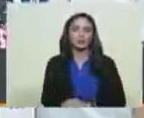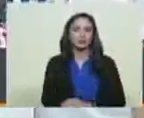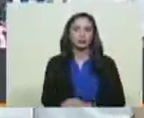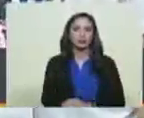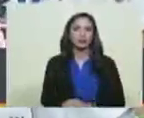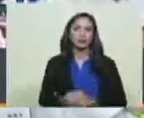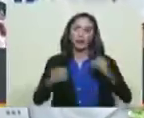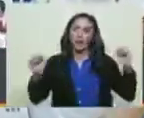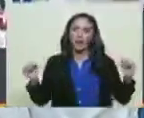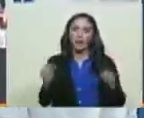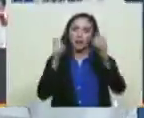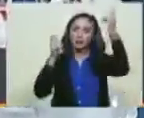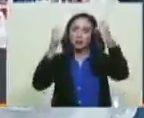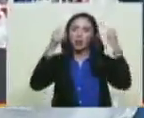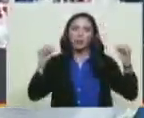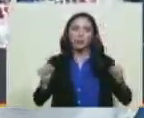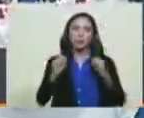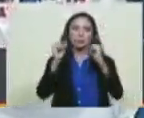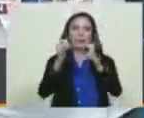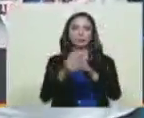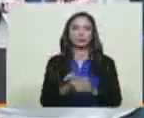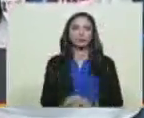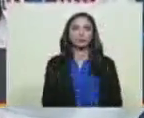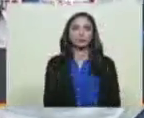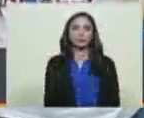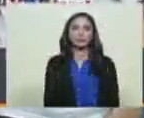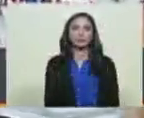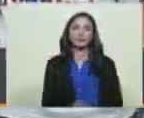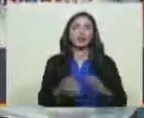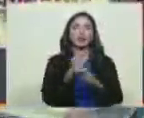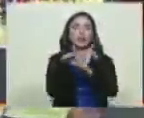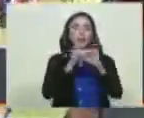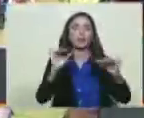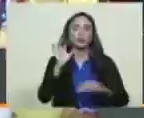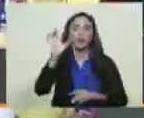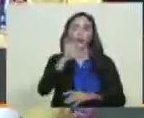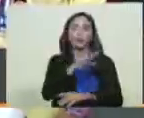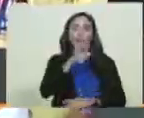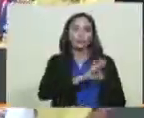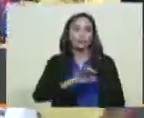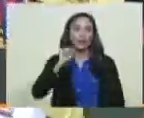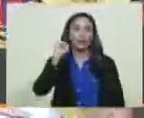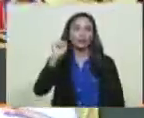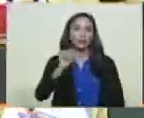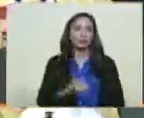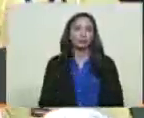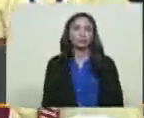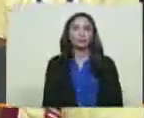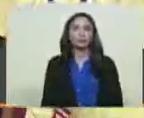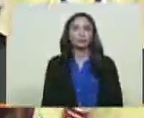la bebida y vives independencia y patria socialista